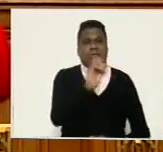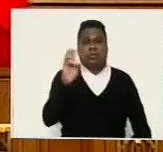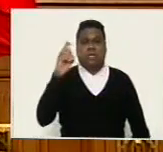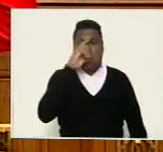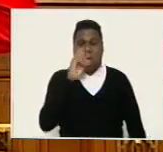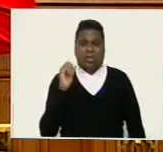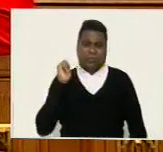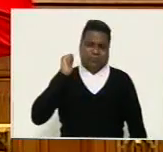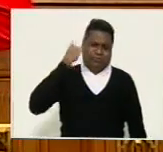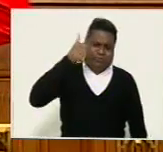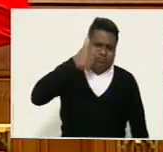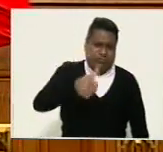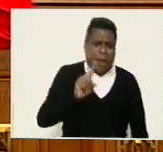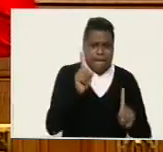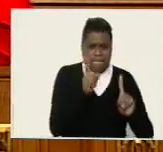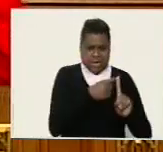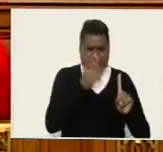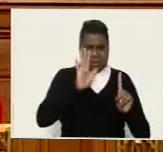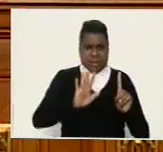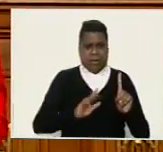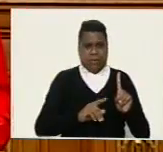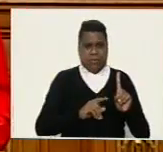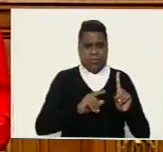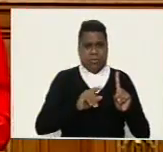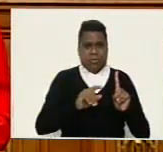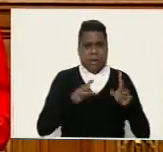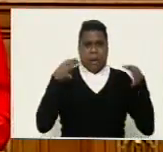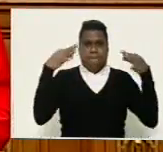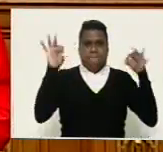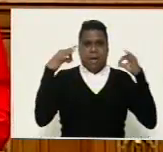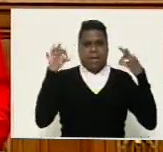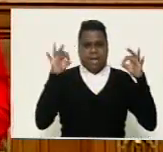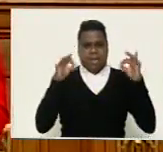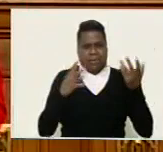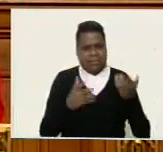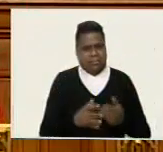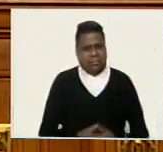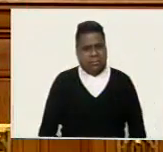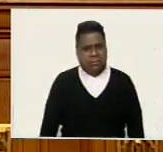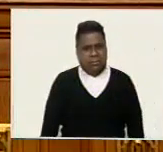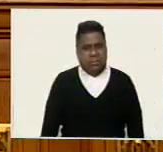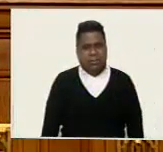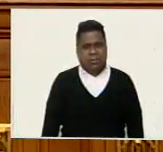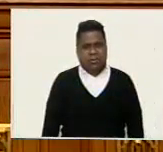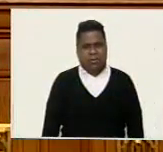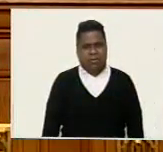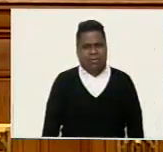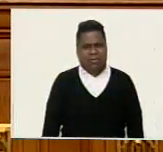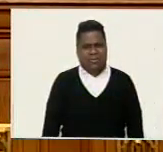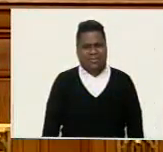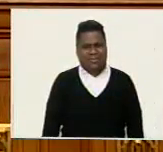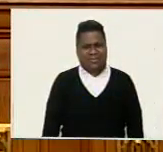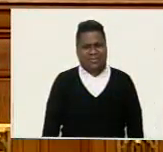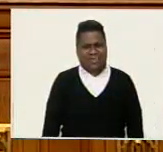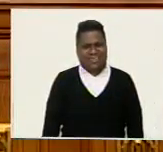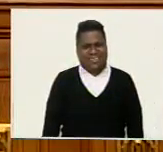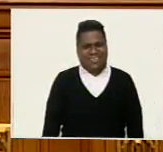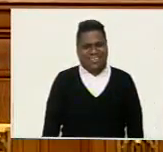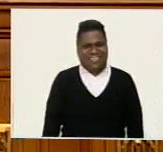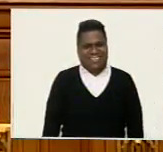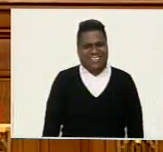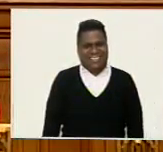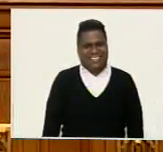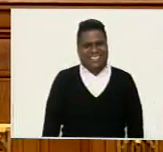El primero, el papel de toda la mediática internacional en nuestro